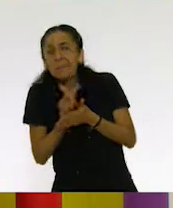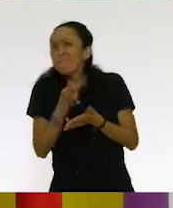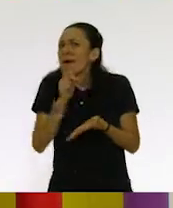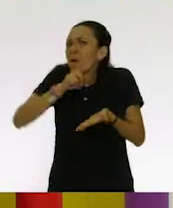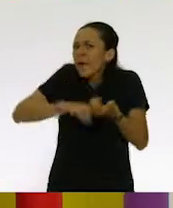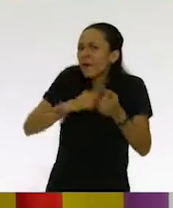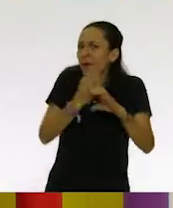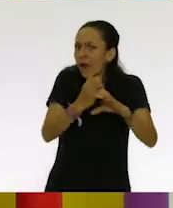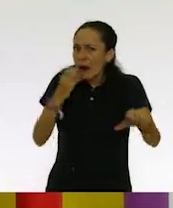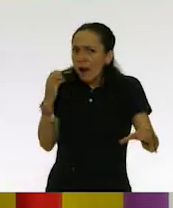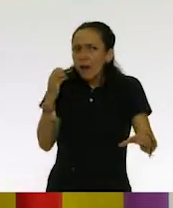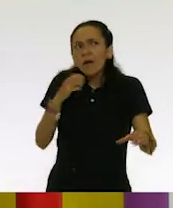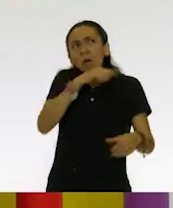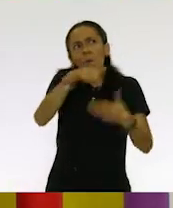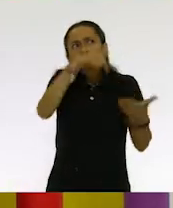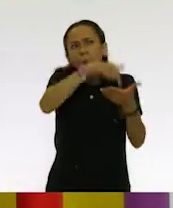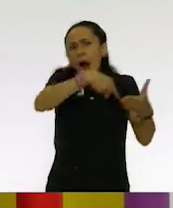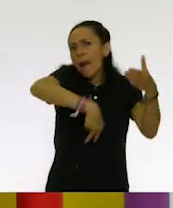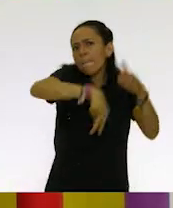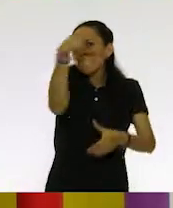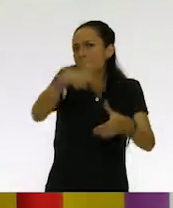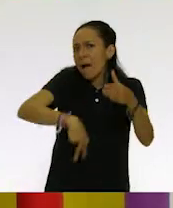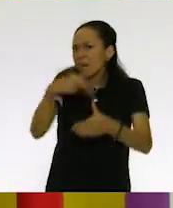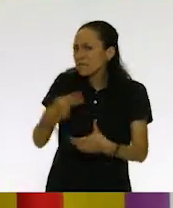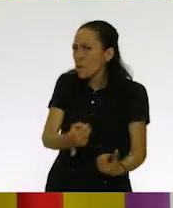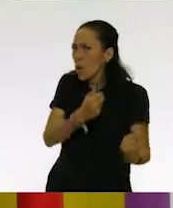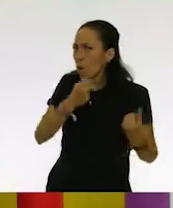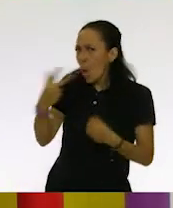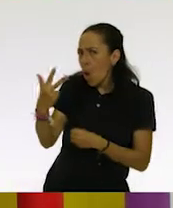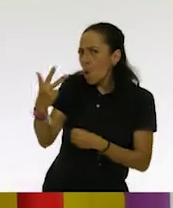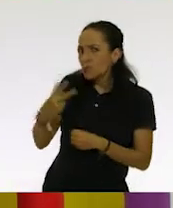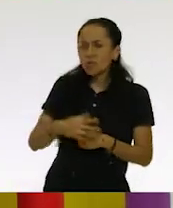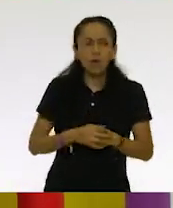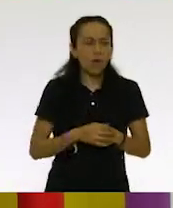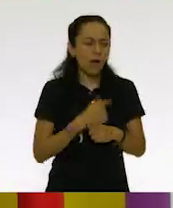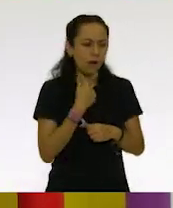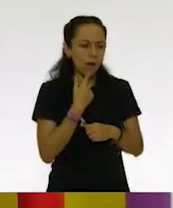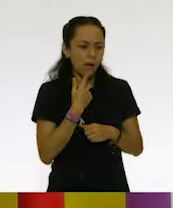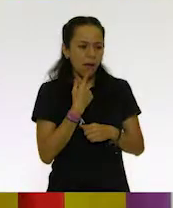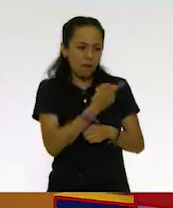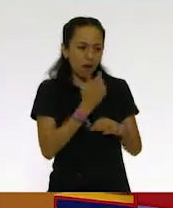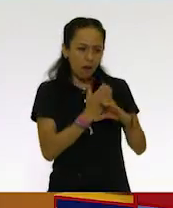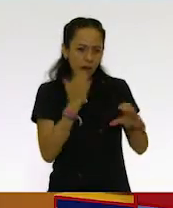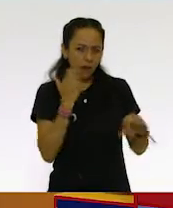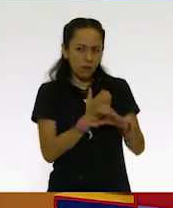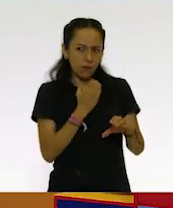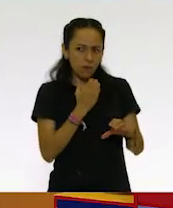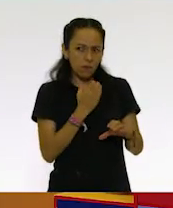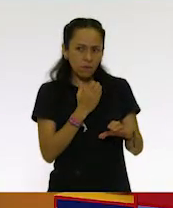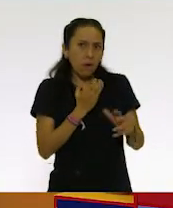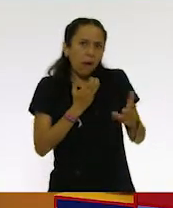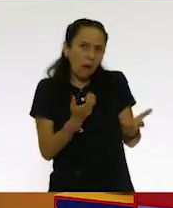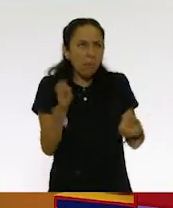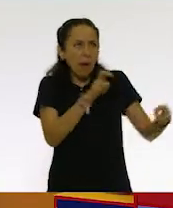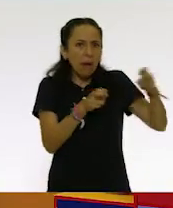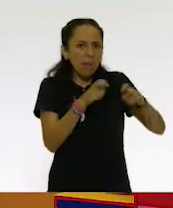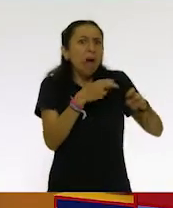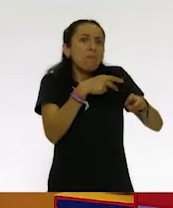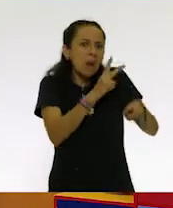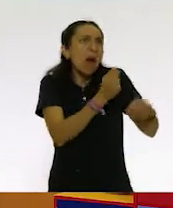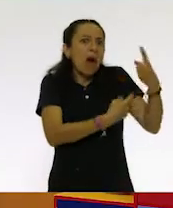Pues entonces el autobús se tendría que ir con algunos lugares vacíos. Exactamente.